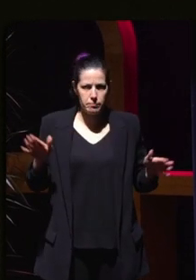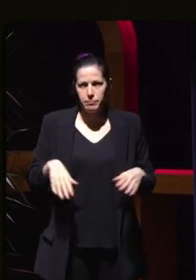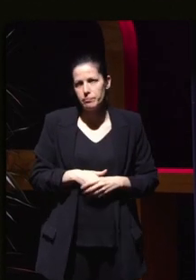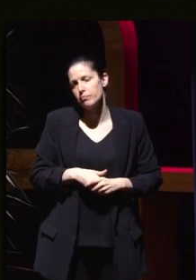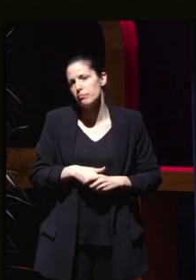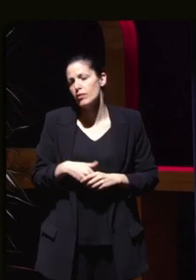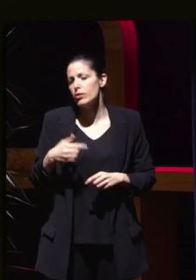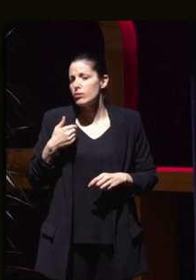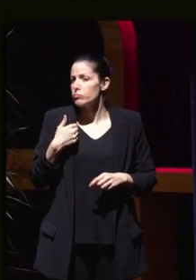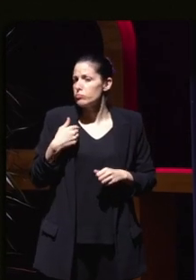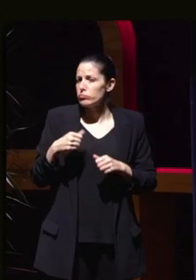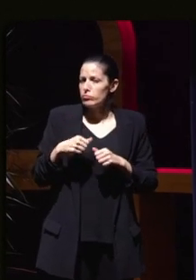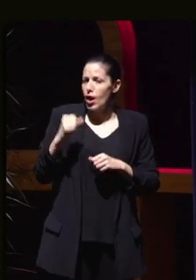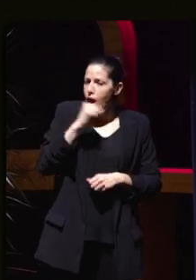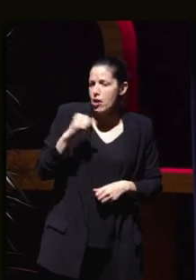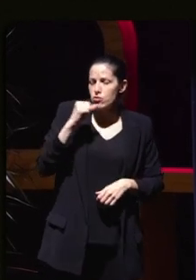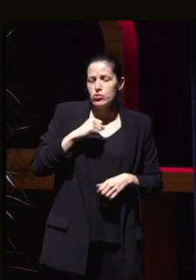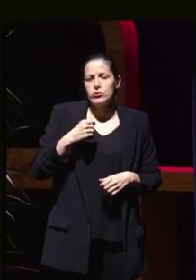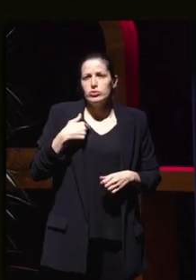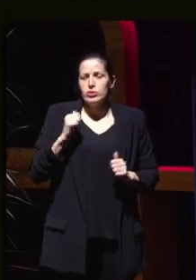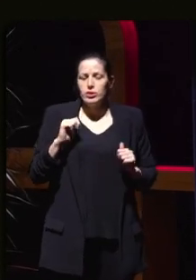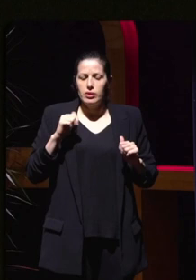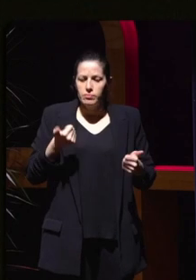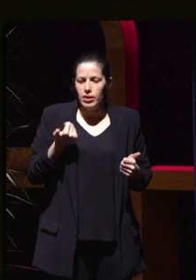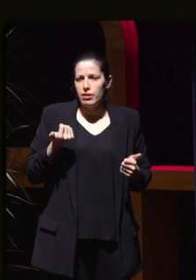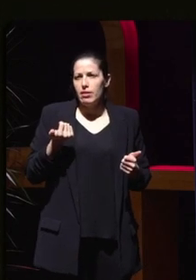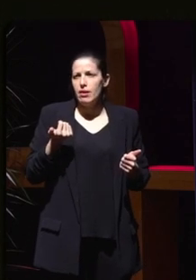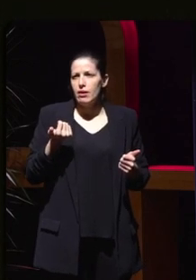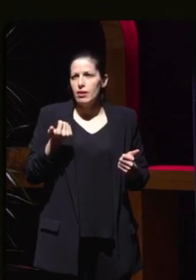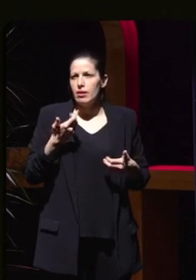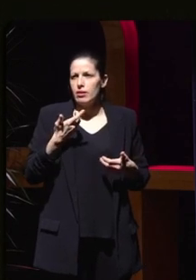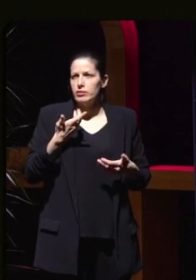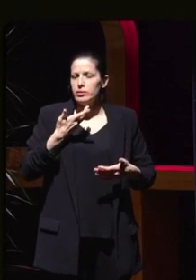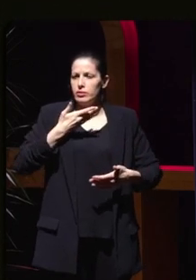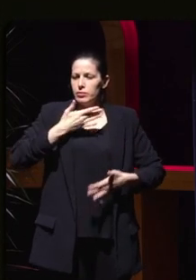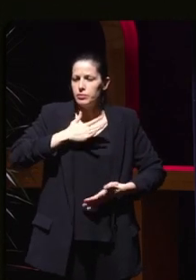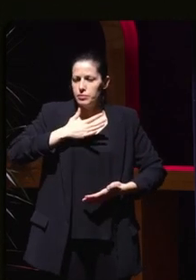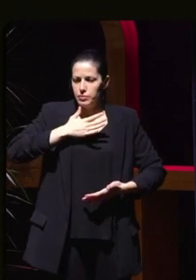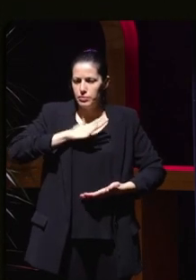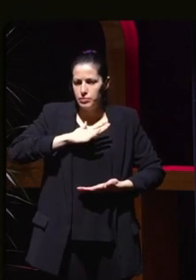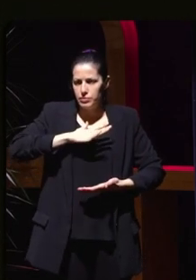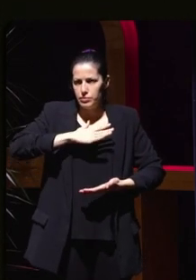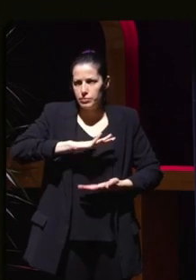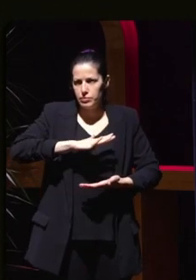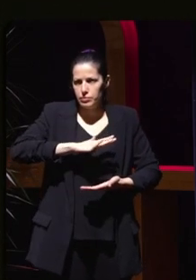años Fue un soltando lastre fue soltando un montón de